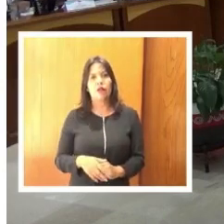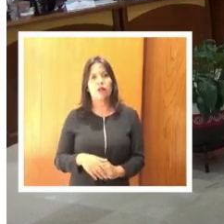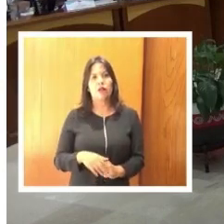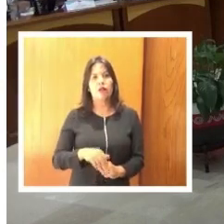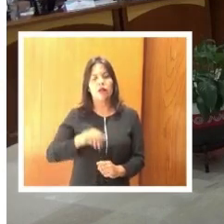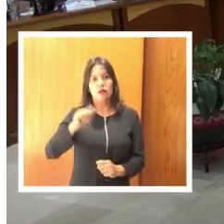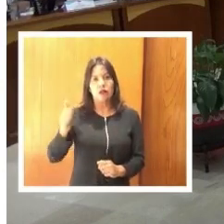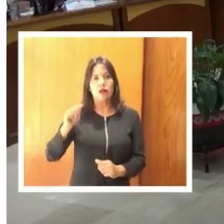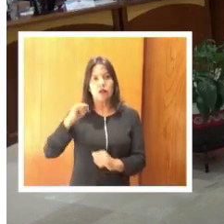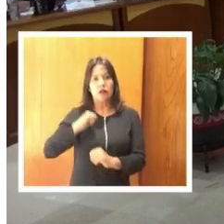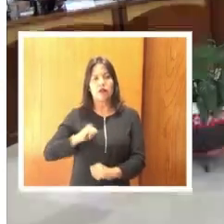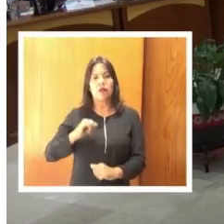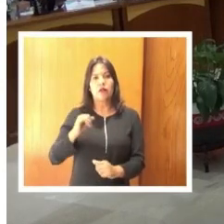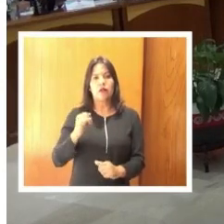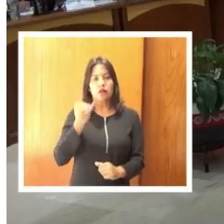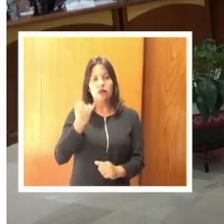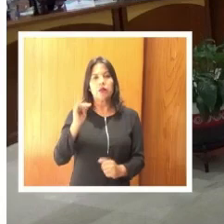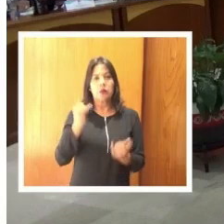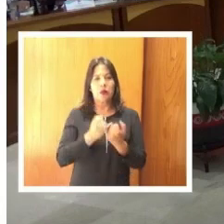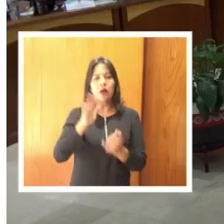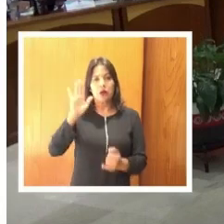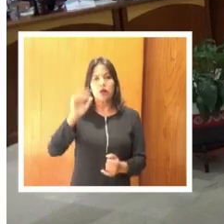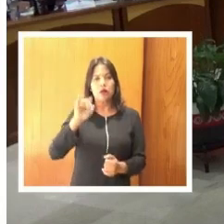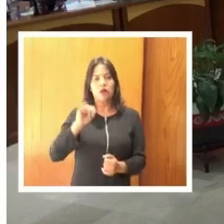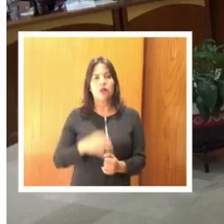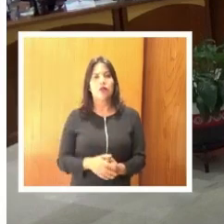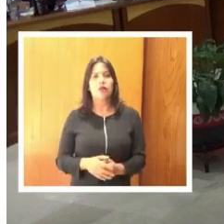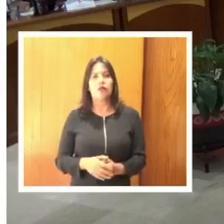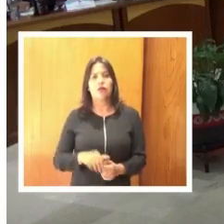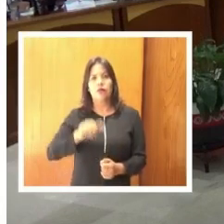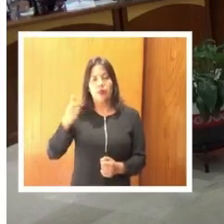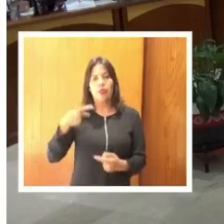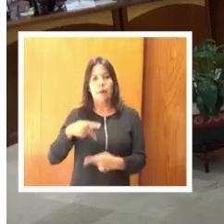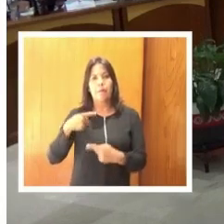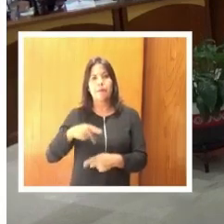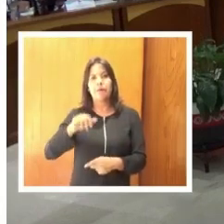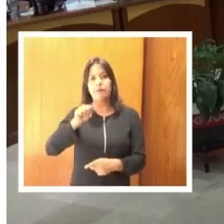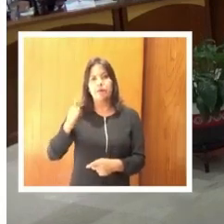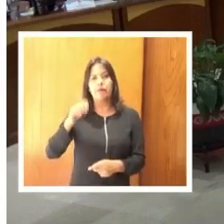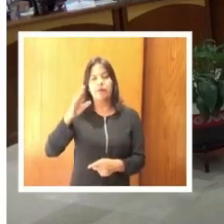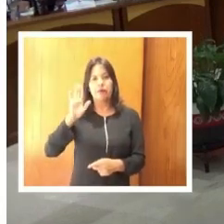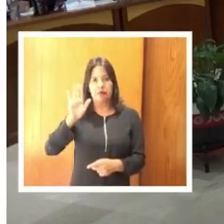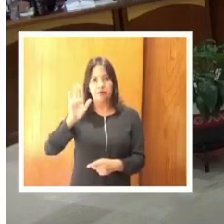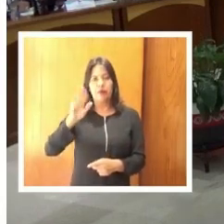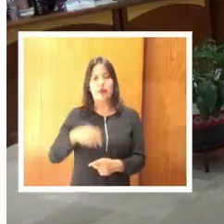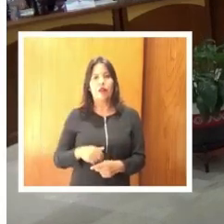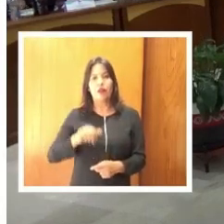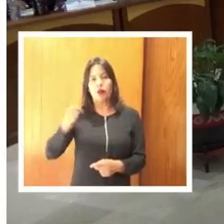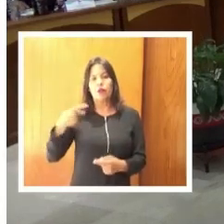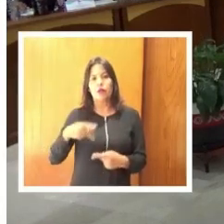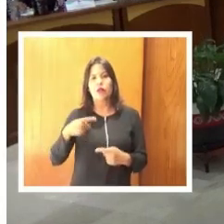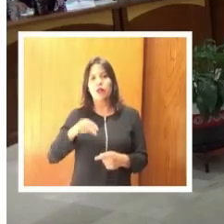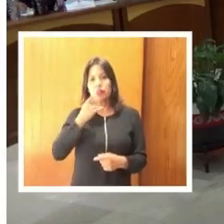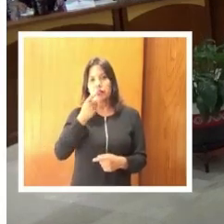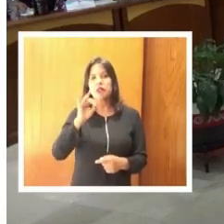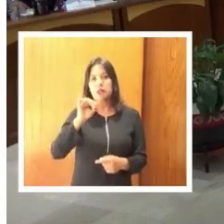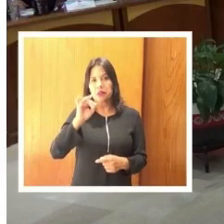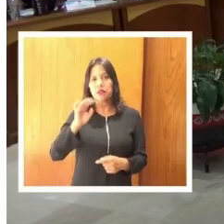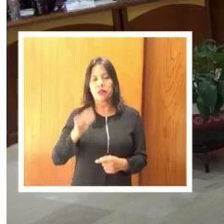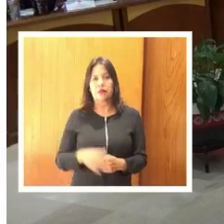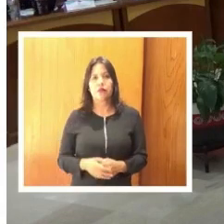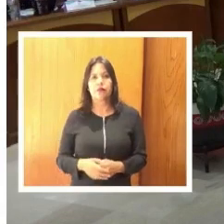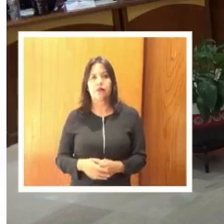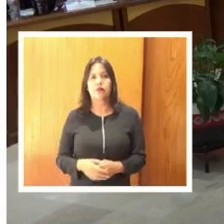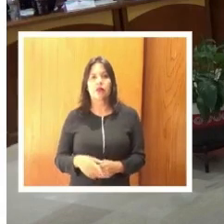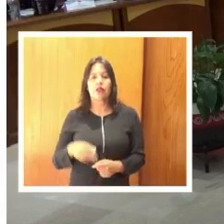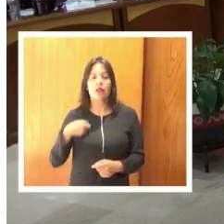Noriega. A favor. Comisionada Ramírez Peña. A favor. Comisionado presidente. A favor. Comisionado presidente, se aprueba por